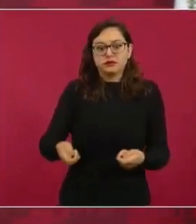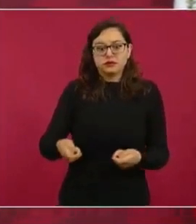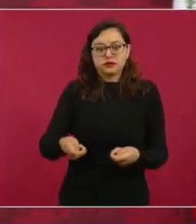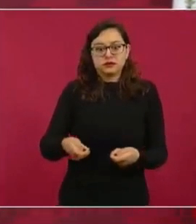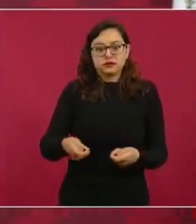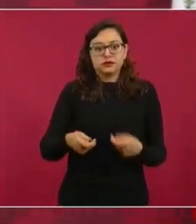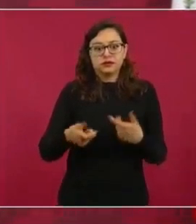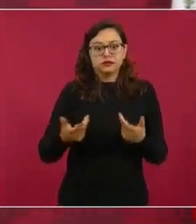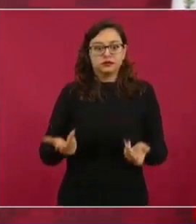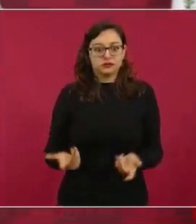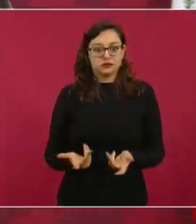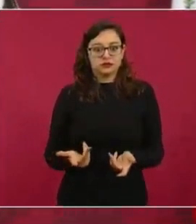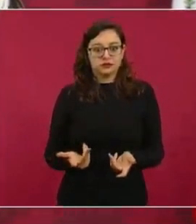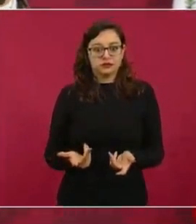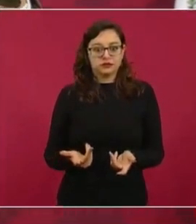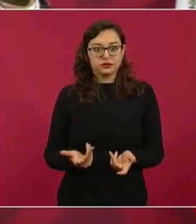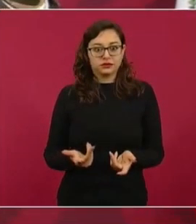Pero claro,